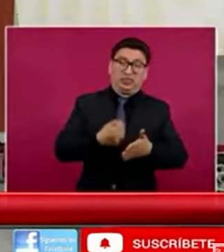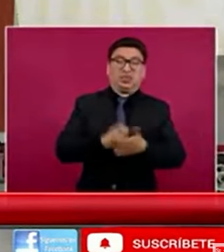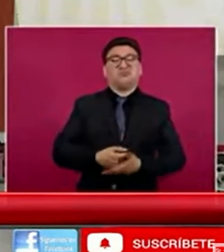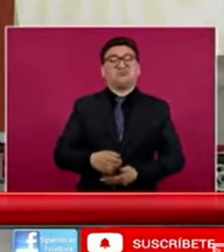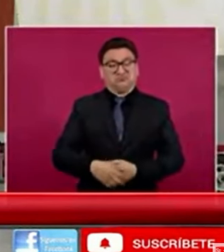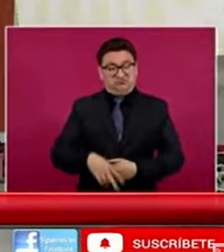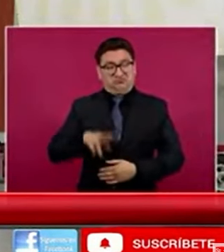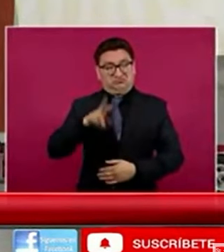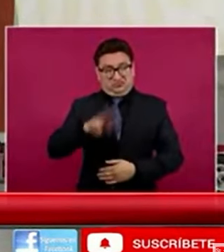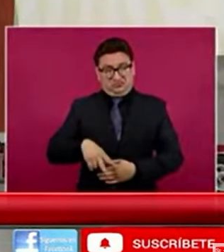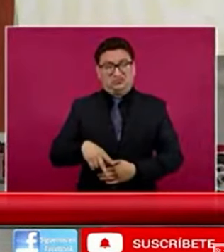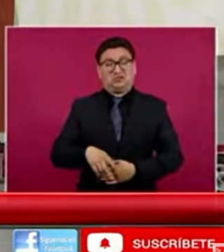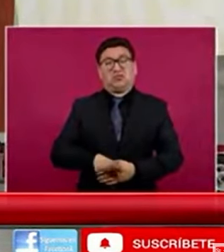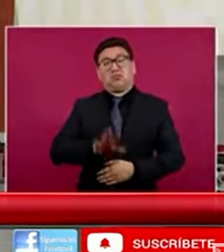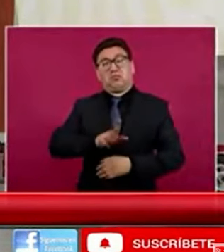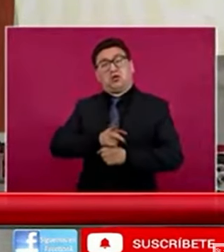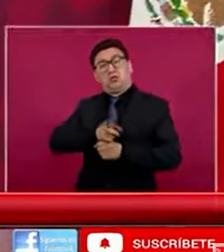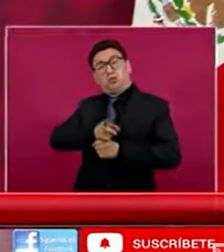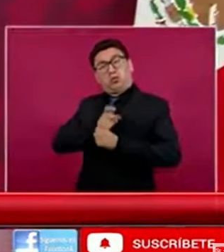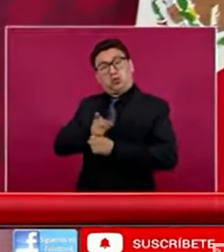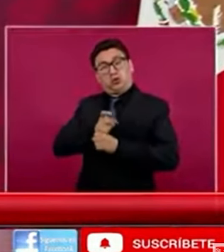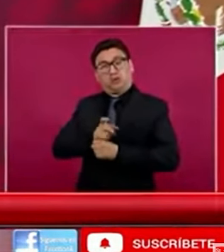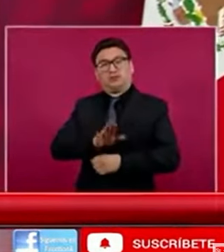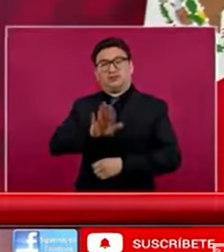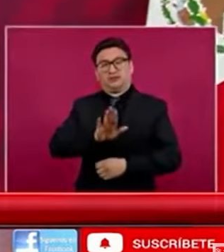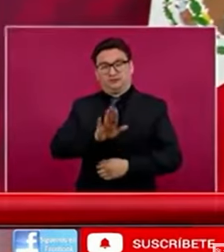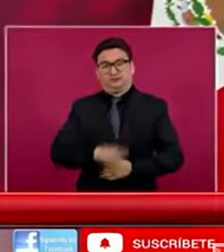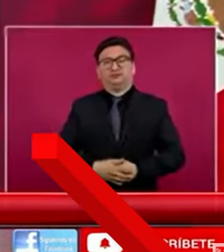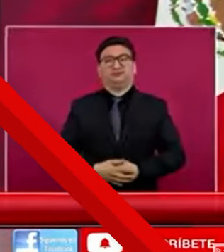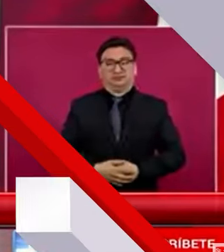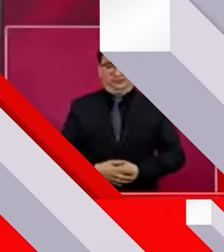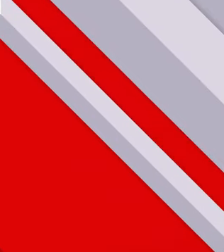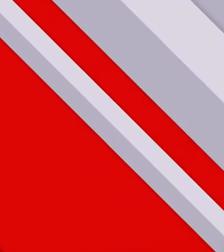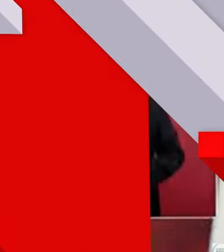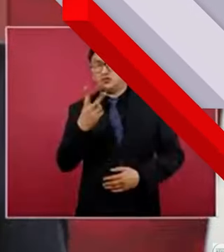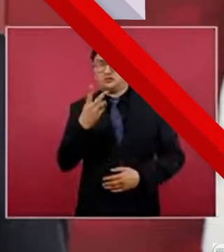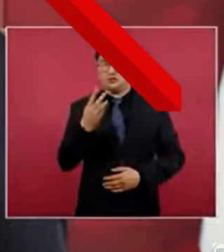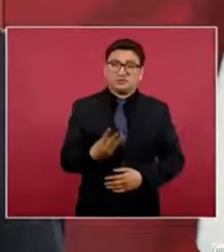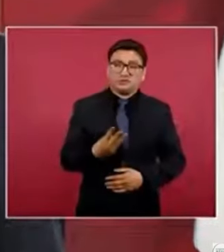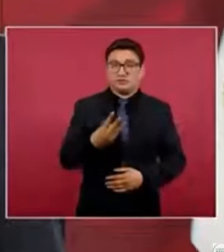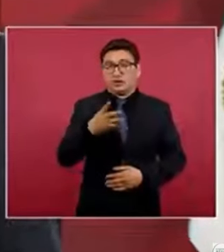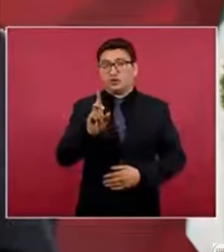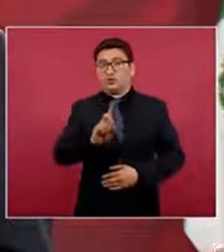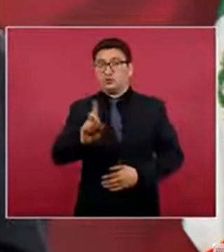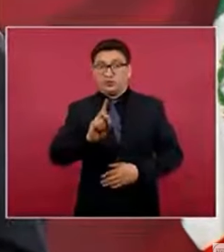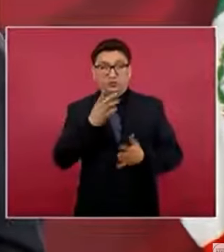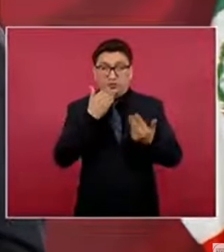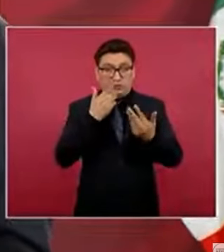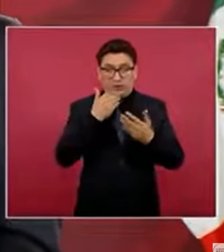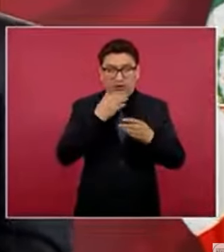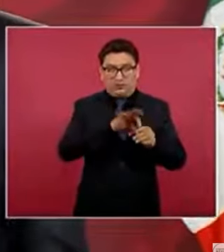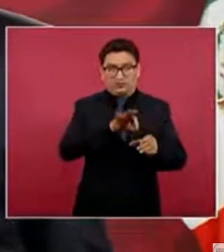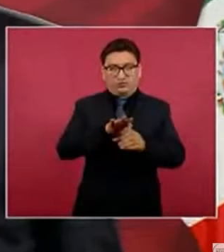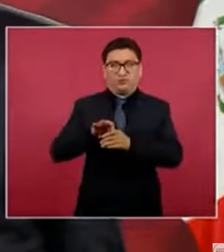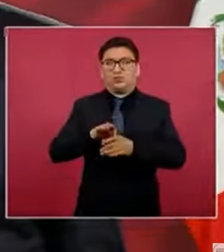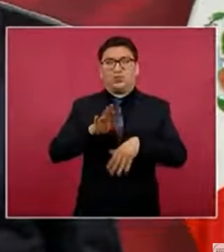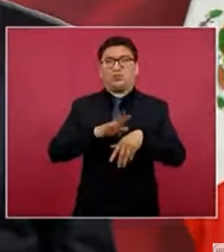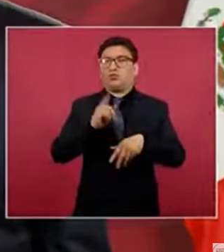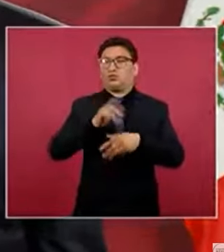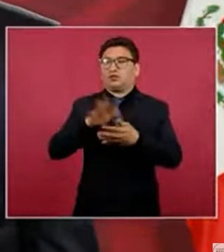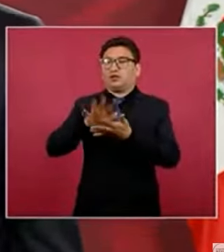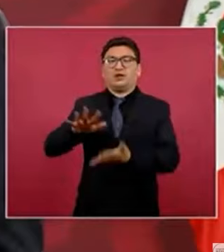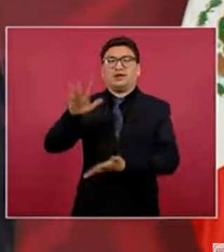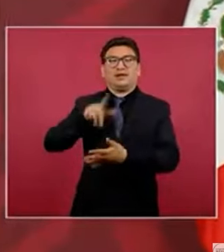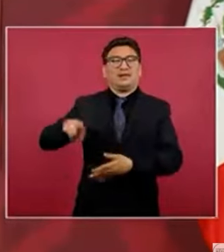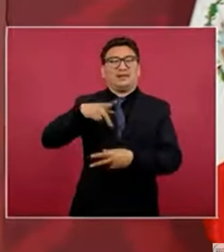que él y su gobierno proponen en beneficio del pueblo de México. Porque dominan los cabilderos,